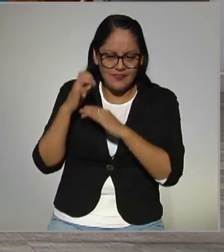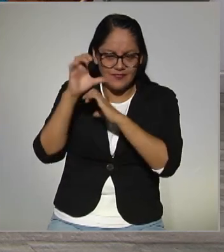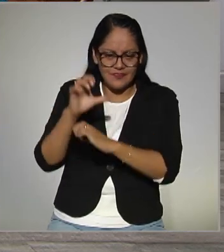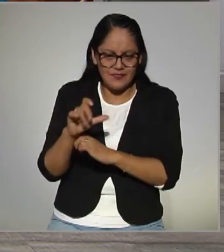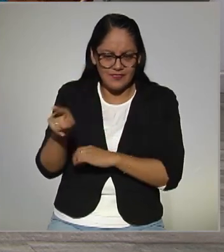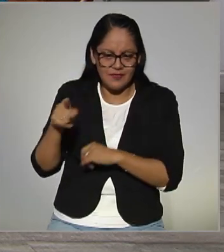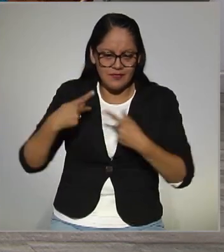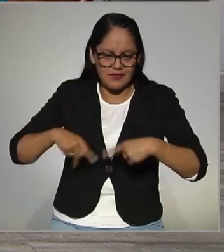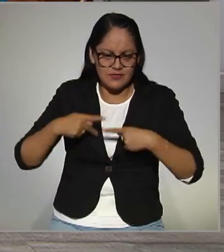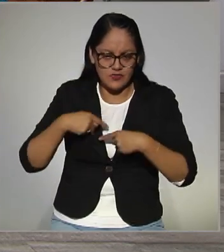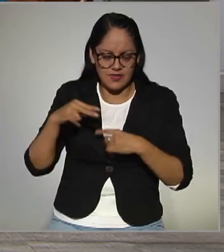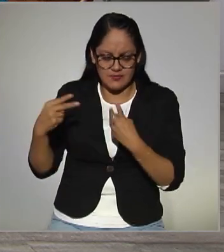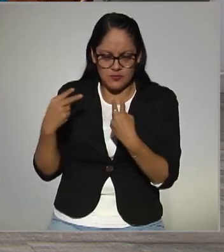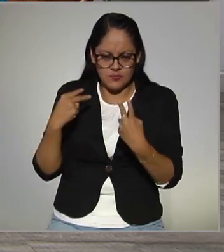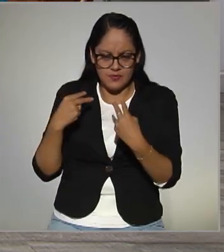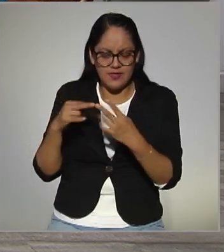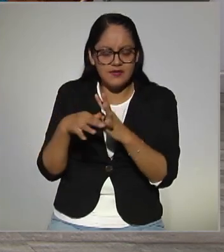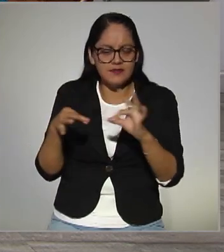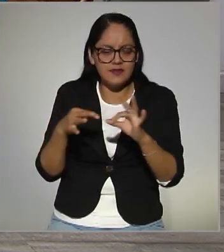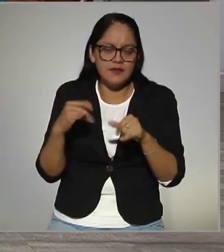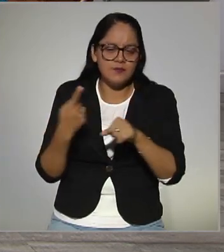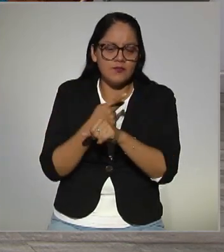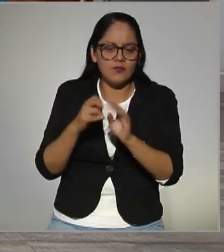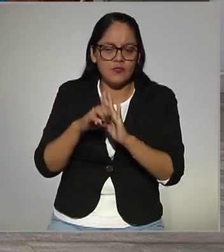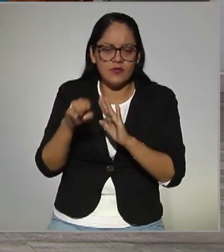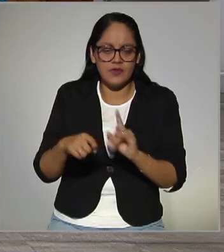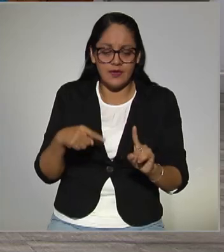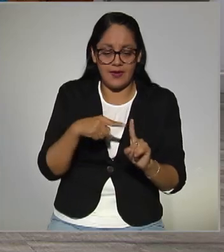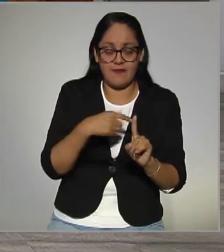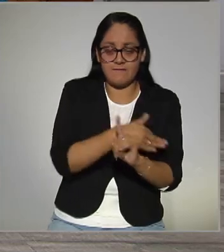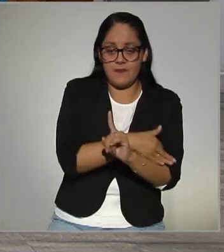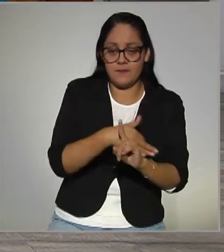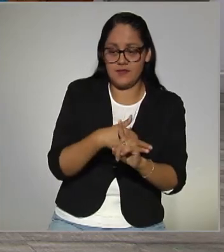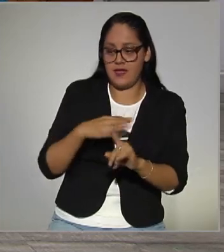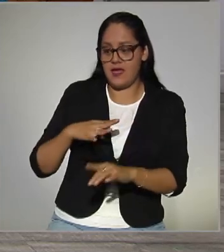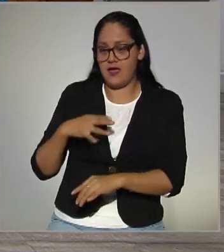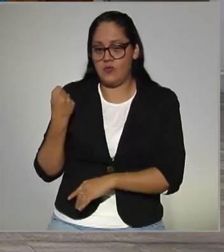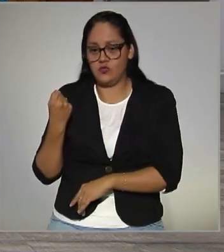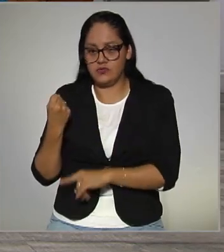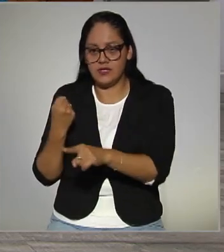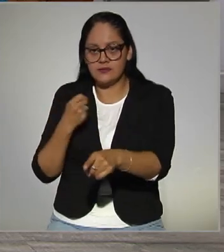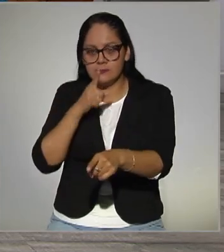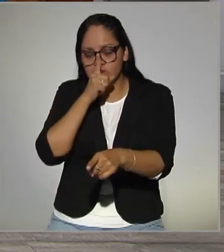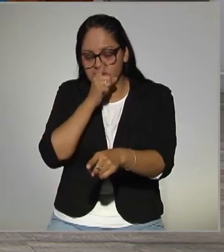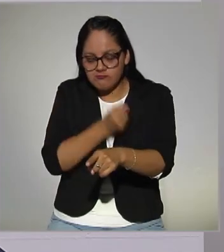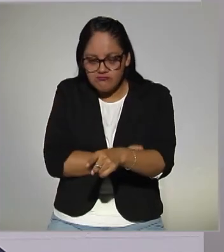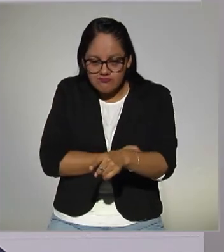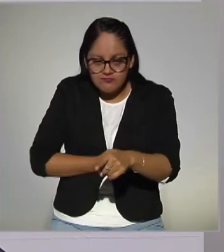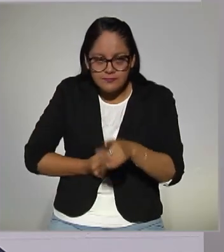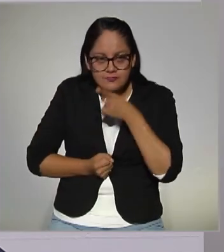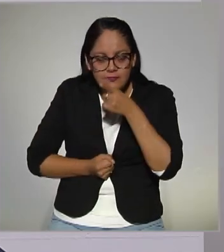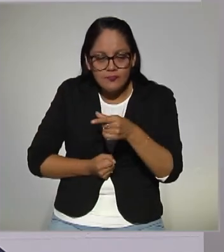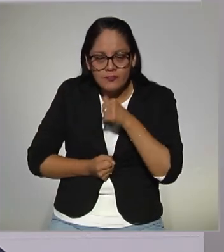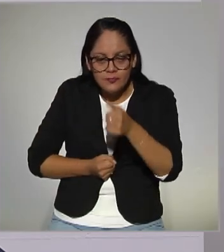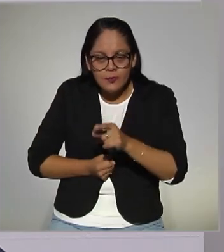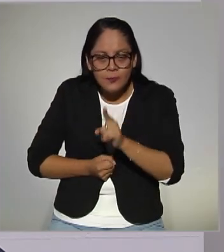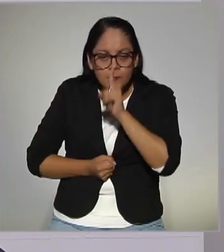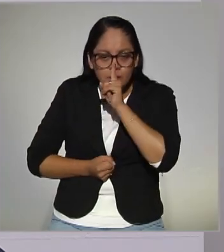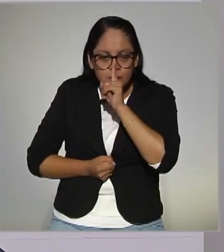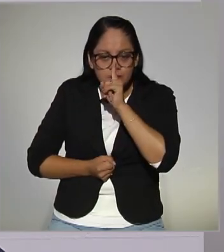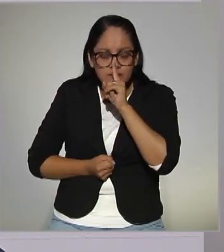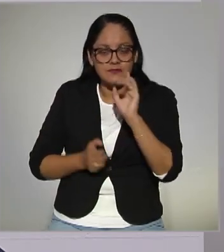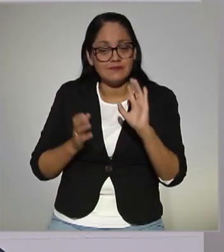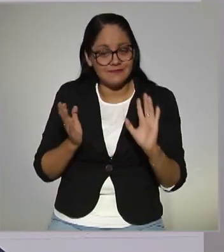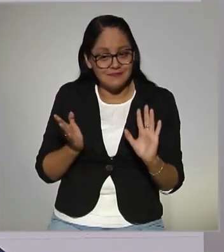de la persona que nos veía. ¿Qué pasa cuando hay un abuso en la familia y no se es dicho, no es hablado, ¿no? Claro que